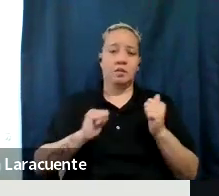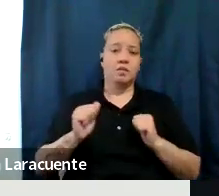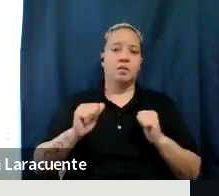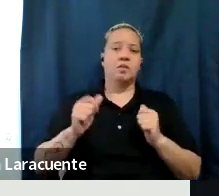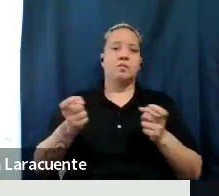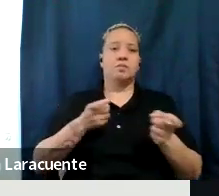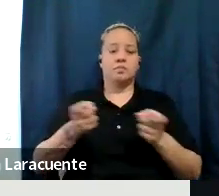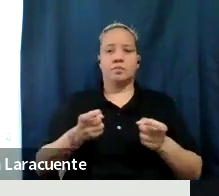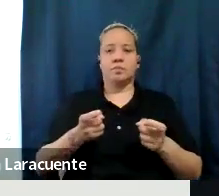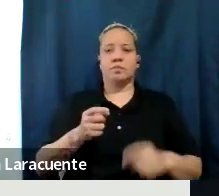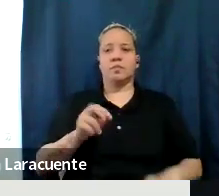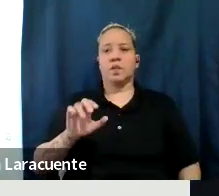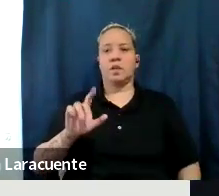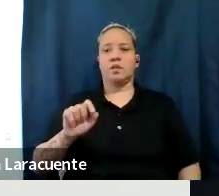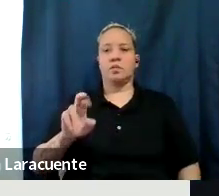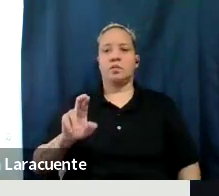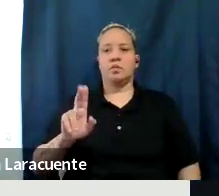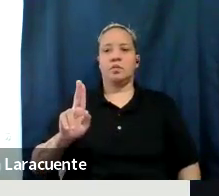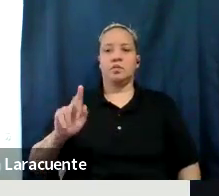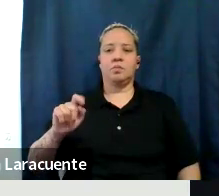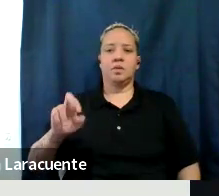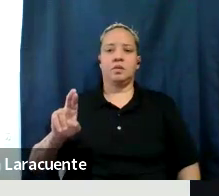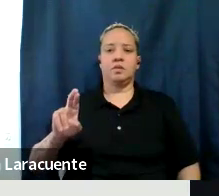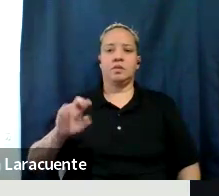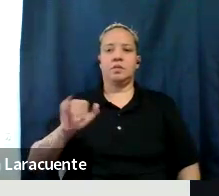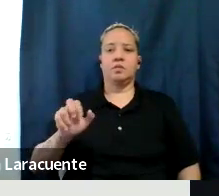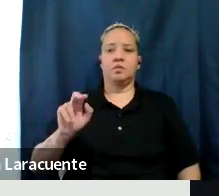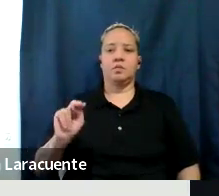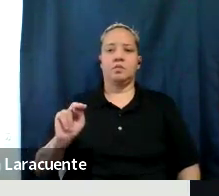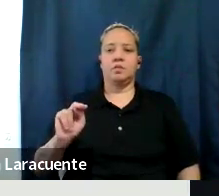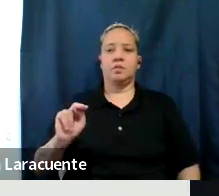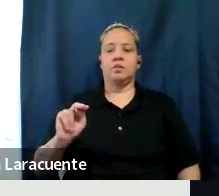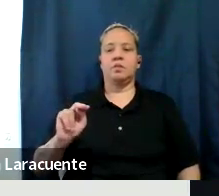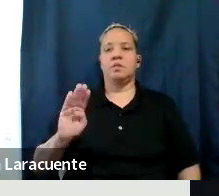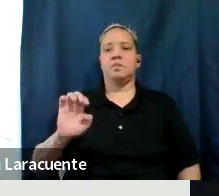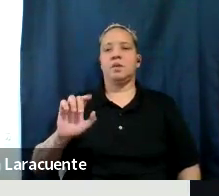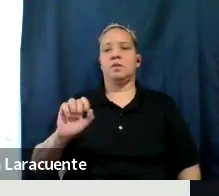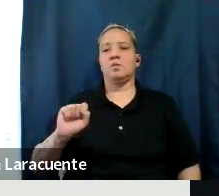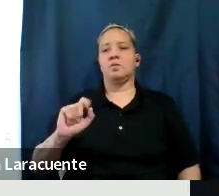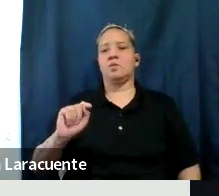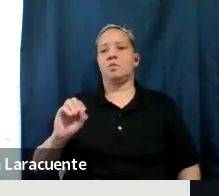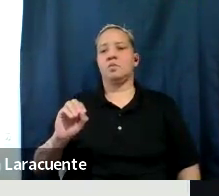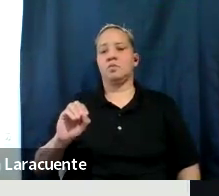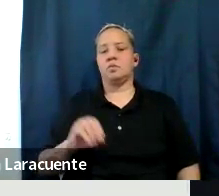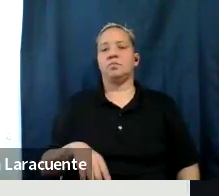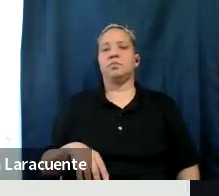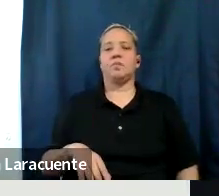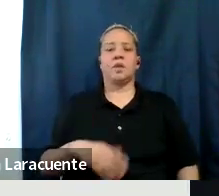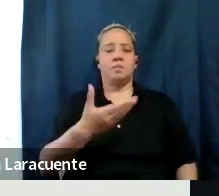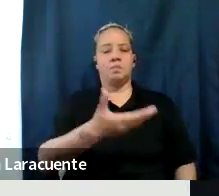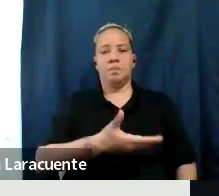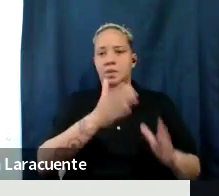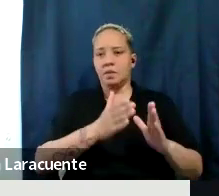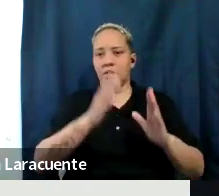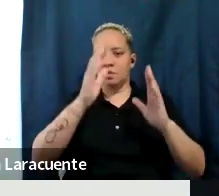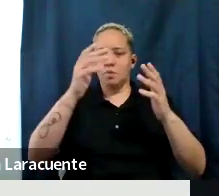por el rector de la UPR, Juan Besoto, el invitado de honor, Juan Ramón Jiménez, según se informa